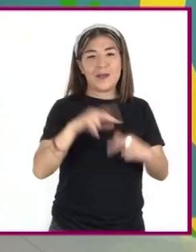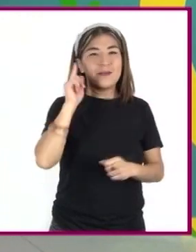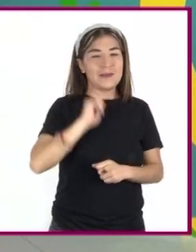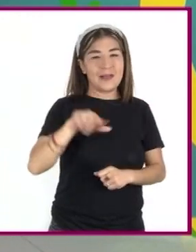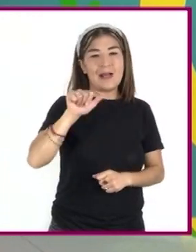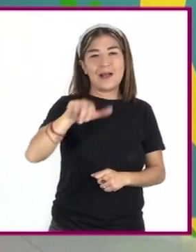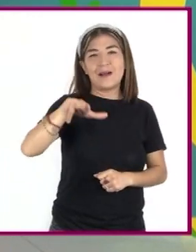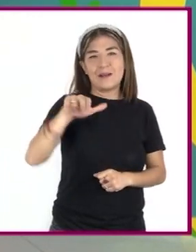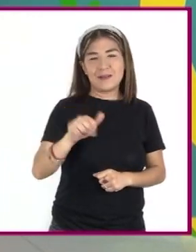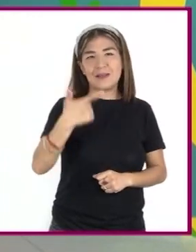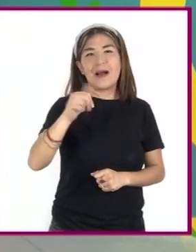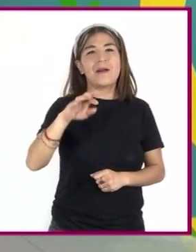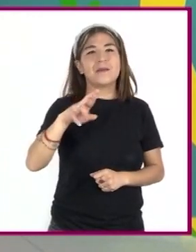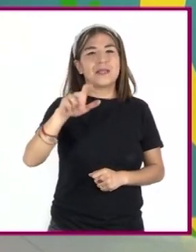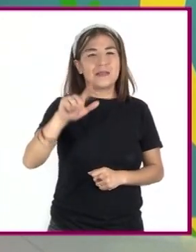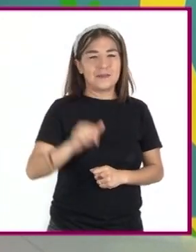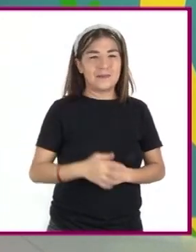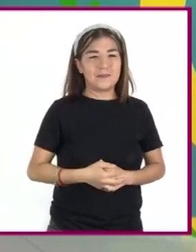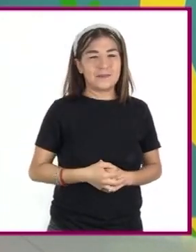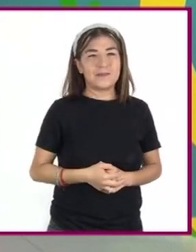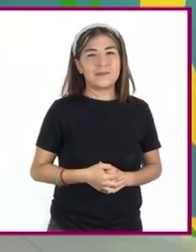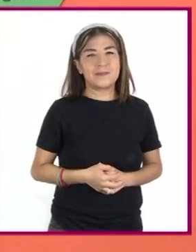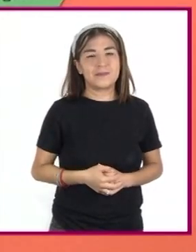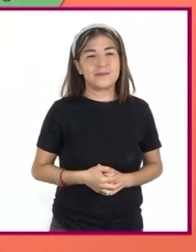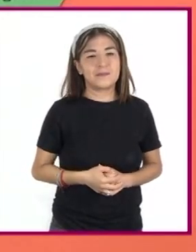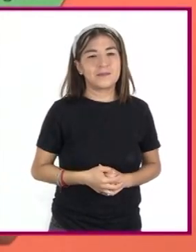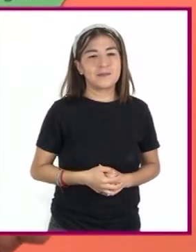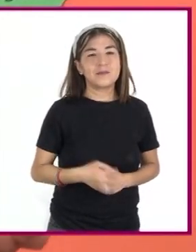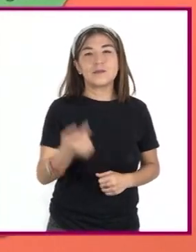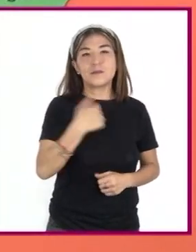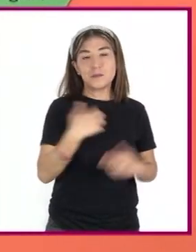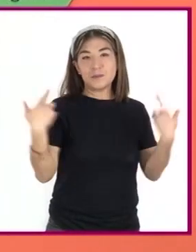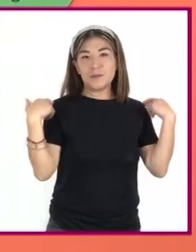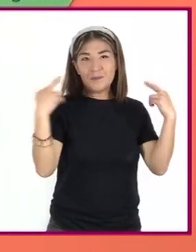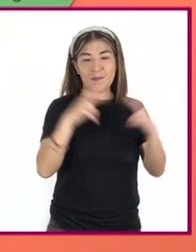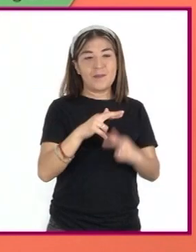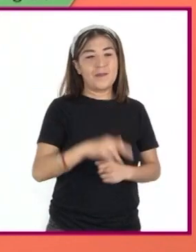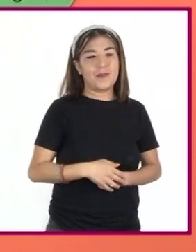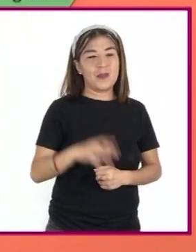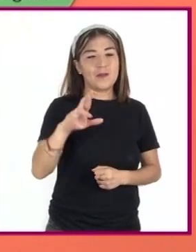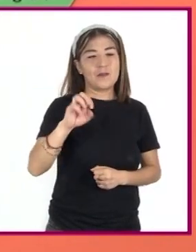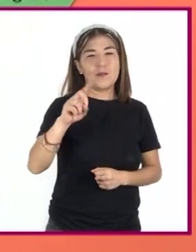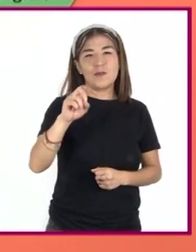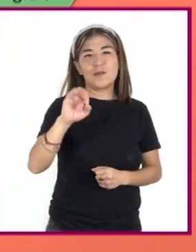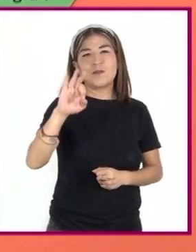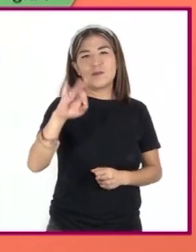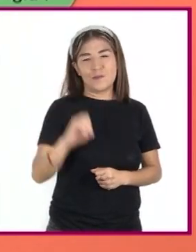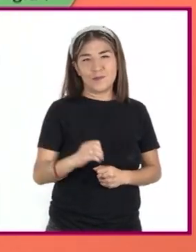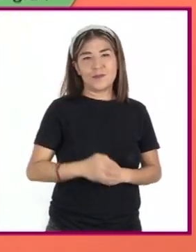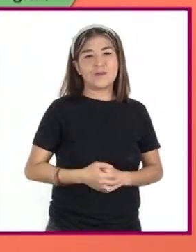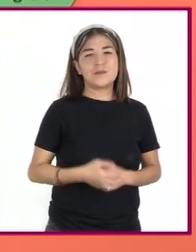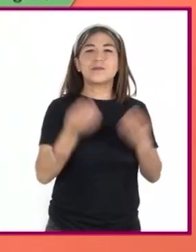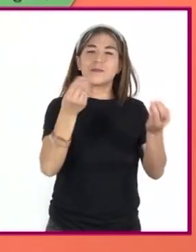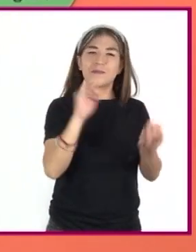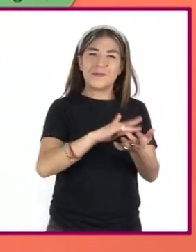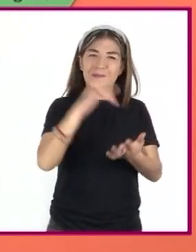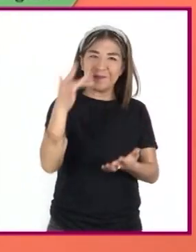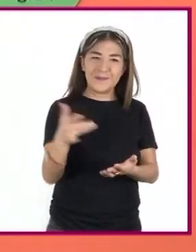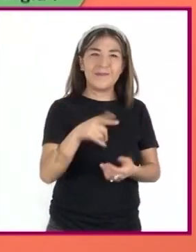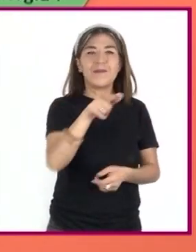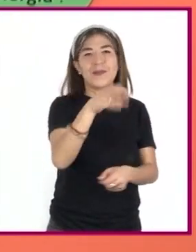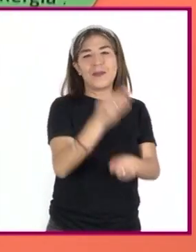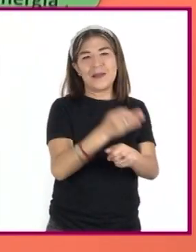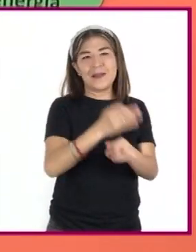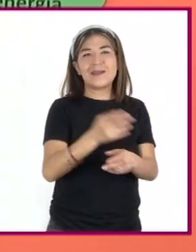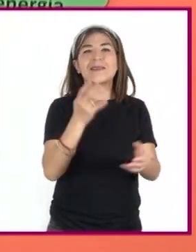Ana Gabriela Martínez San Juan. Yo, el profesor Rodolfo García Mejía. Muchas gracias por